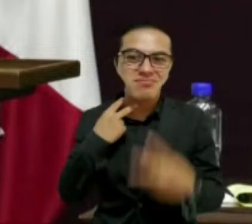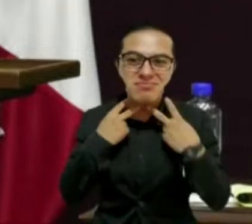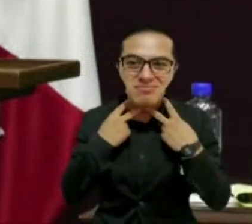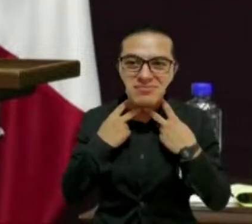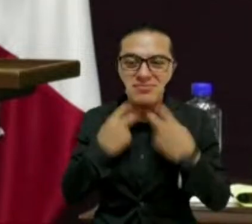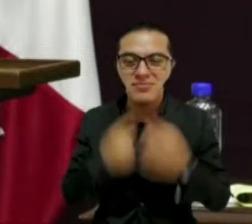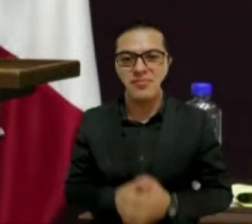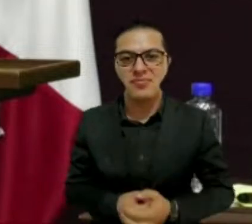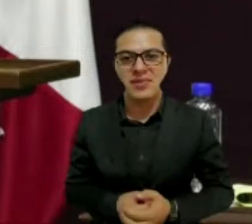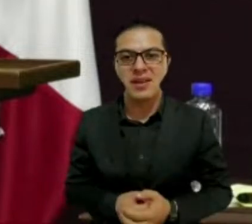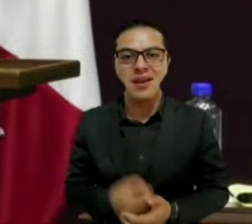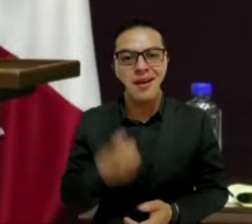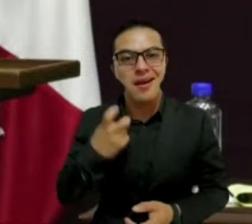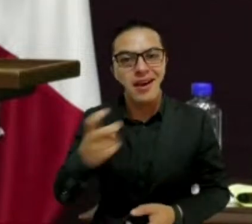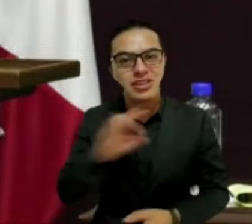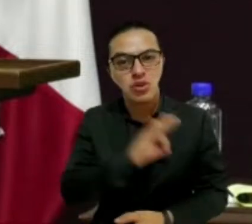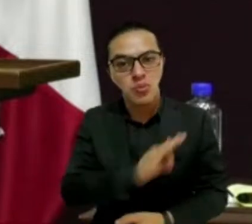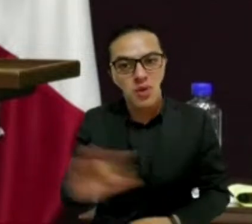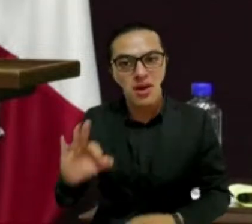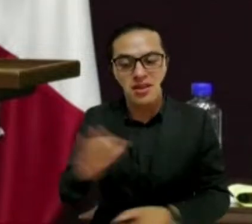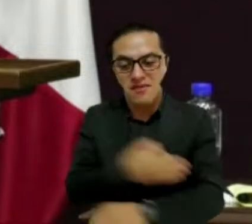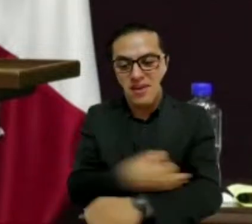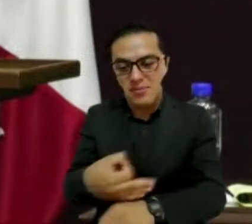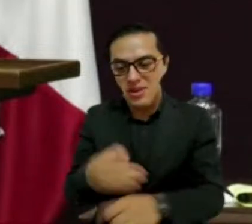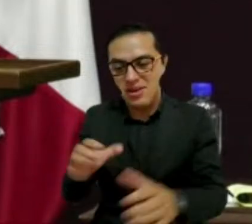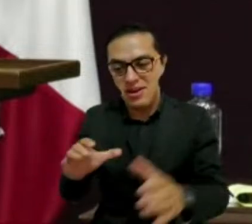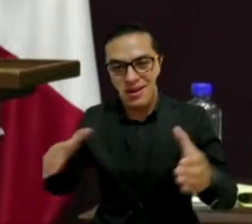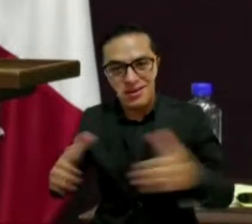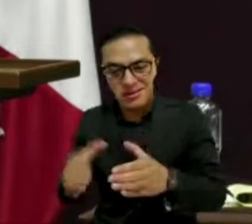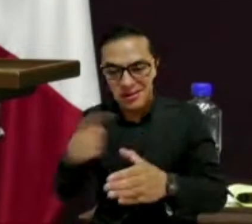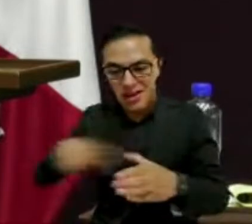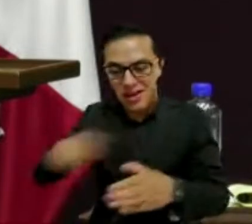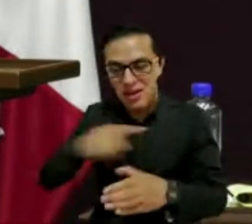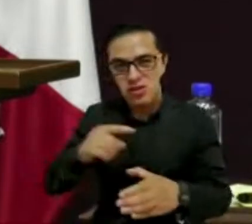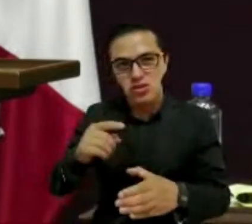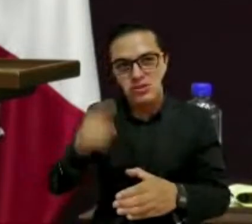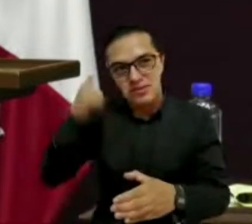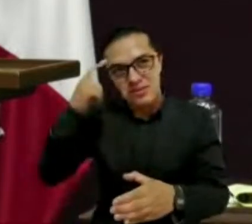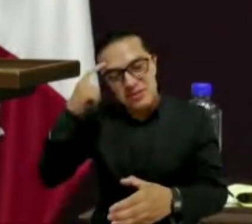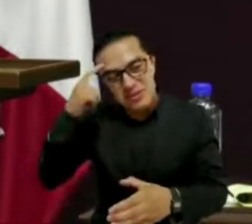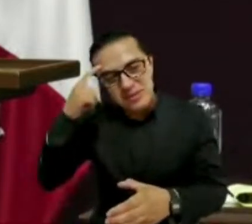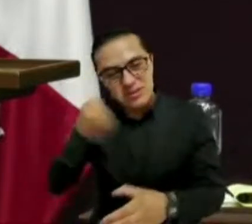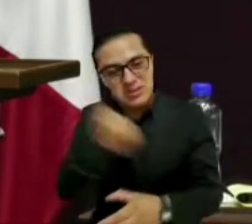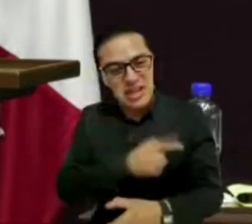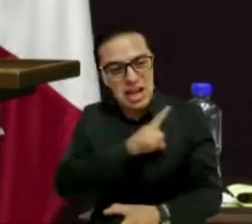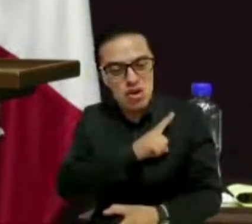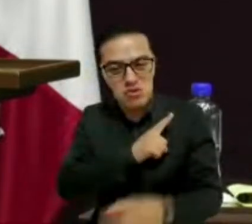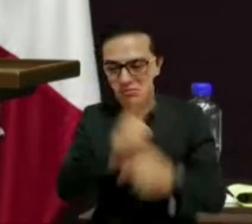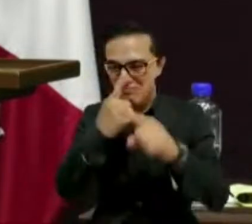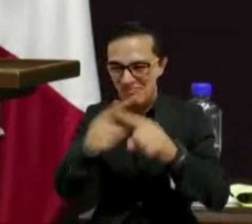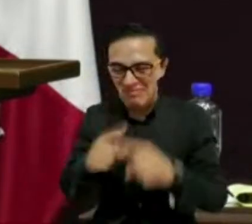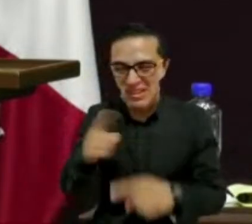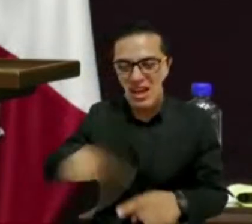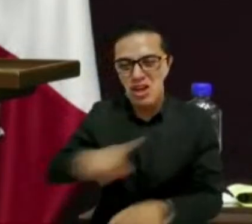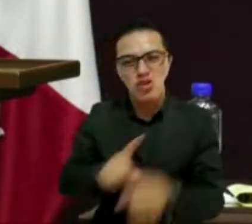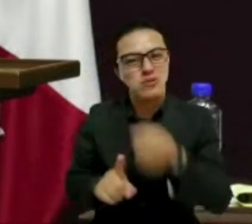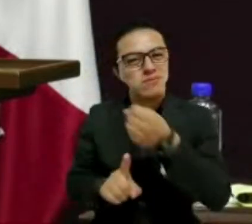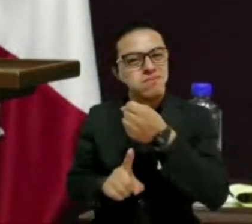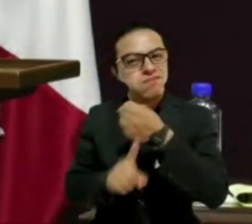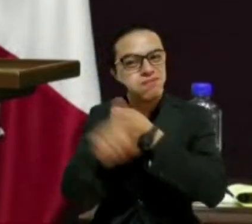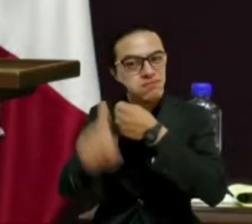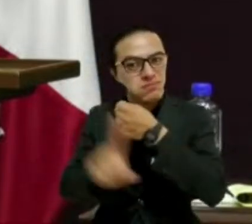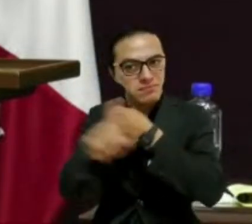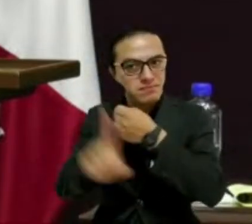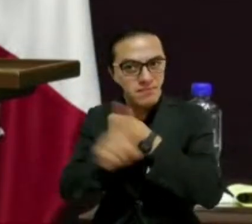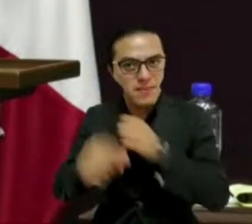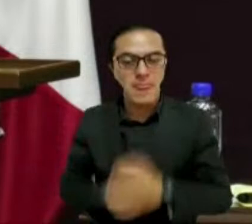Esto puede afectar las relaciones familiares, la salud mental y el bienestar general de todos los miembros de la familia. Acceso a servicios